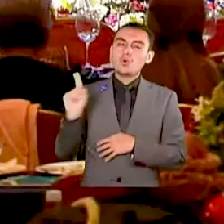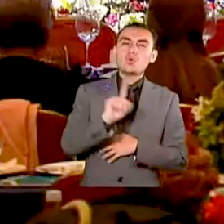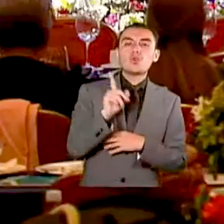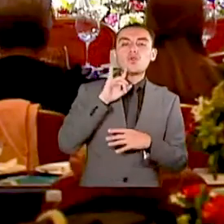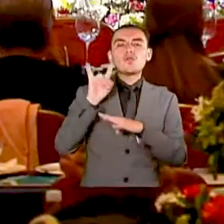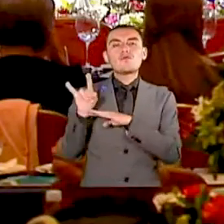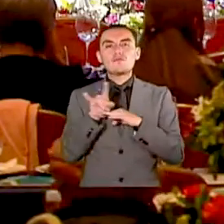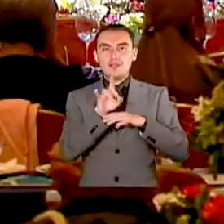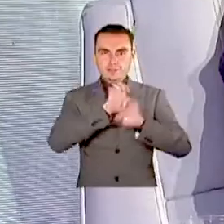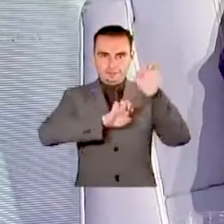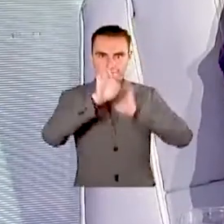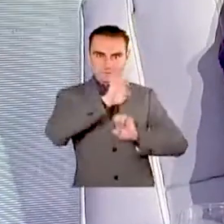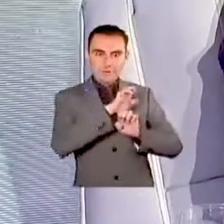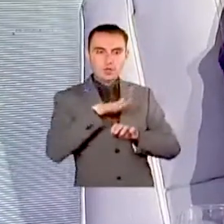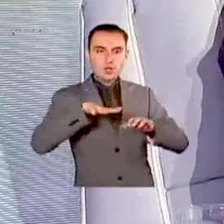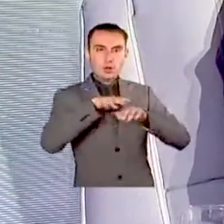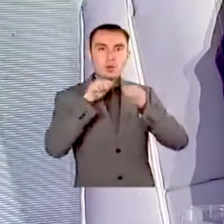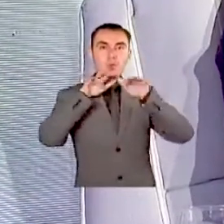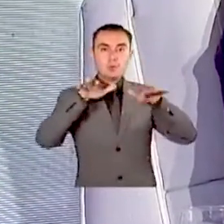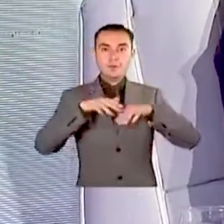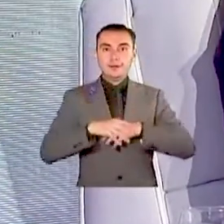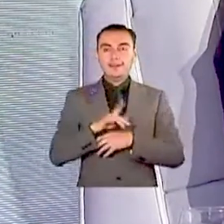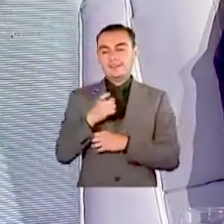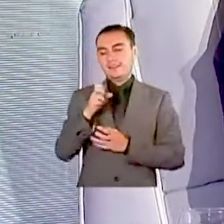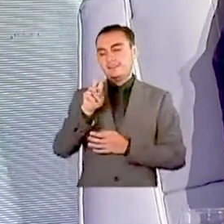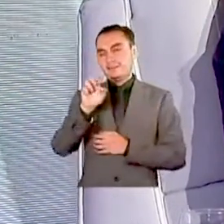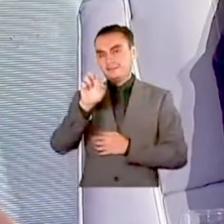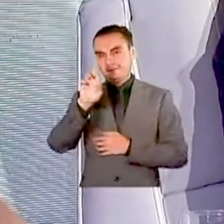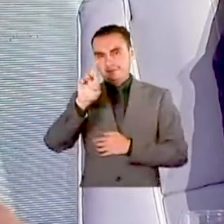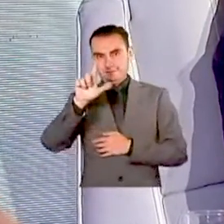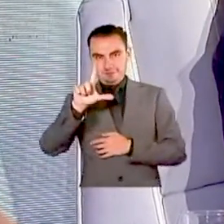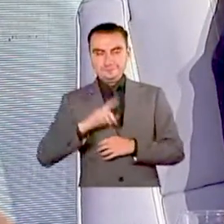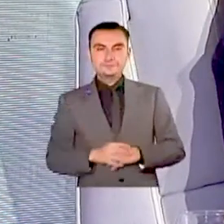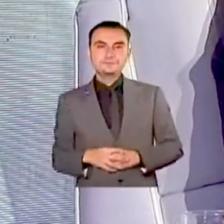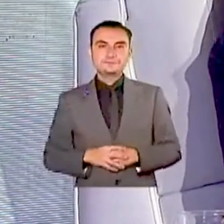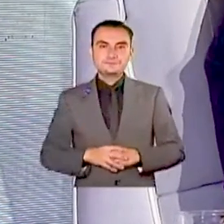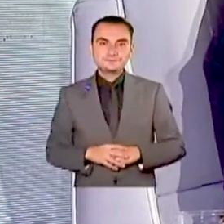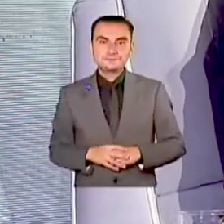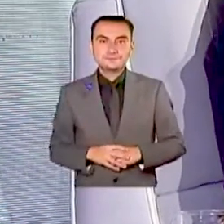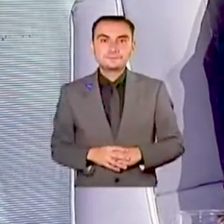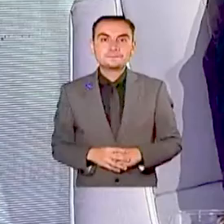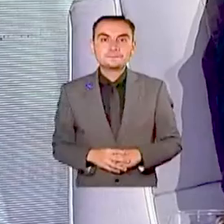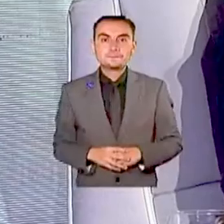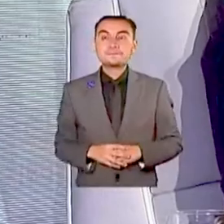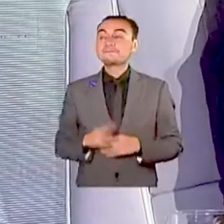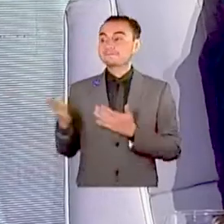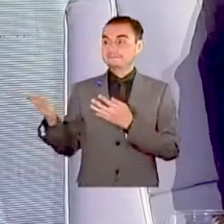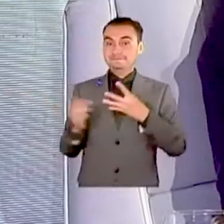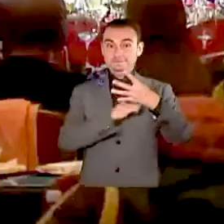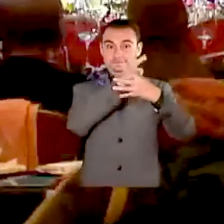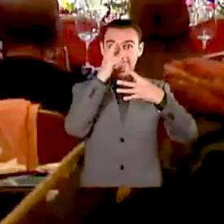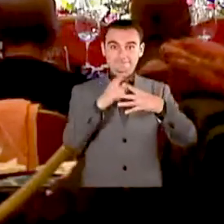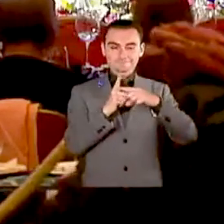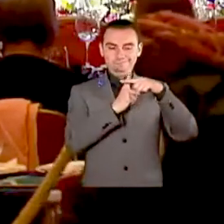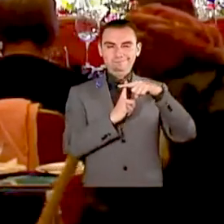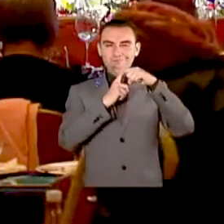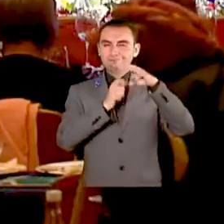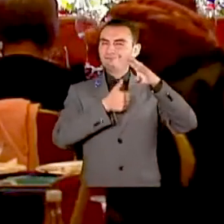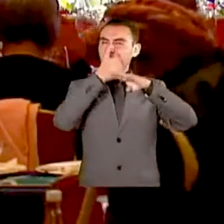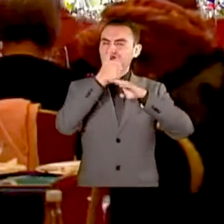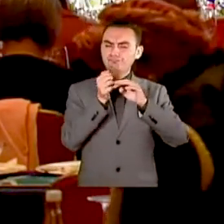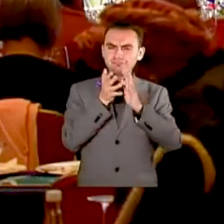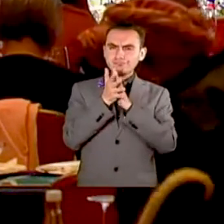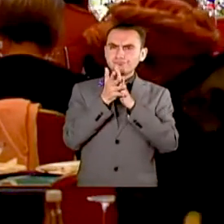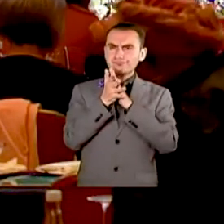la Vigilancia Preventiva de la Función Pública, Gabriel Eduardo del Toro Benavides. Señora Procuradora, contémosle al país